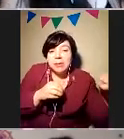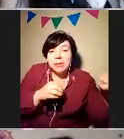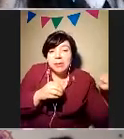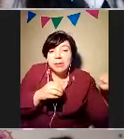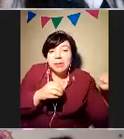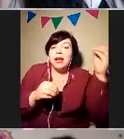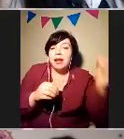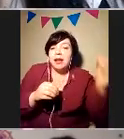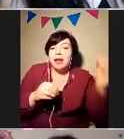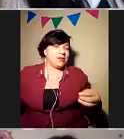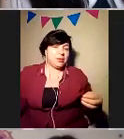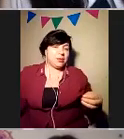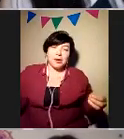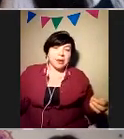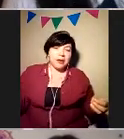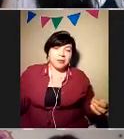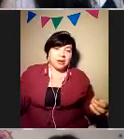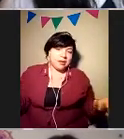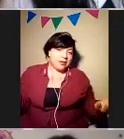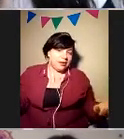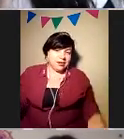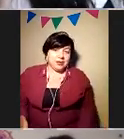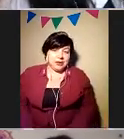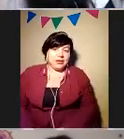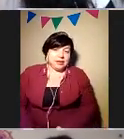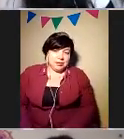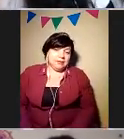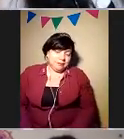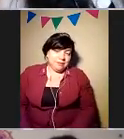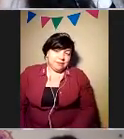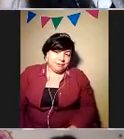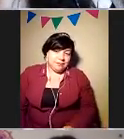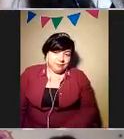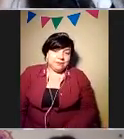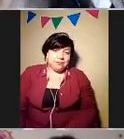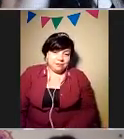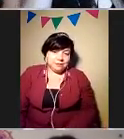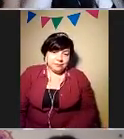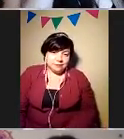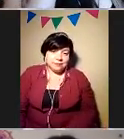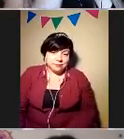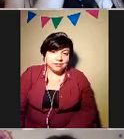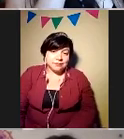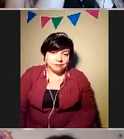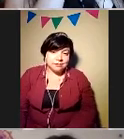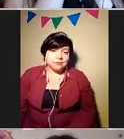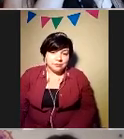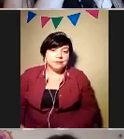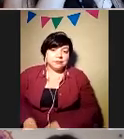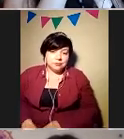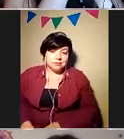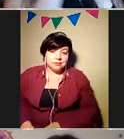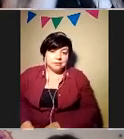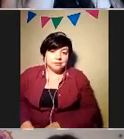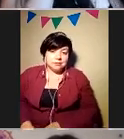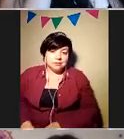términos de calidad y calidad con los hombres, las mujeres que se ponen ropa de hombre. Claro. También se da en términos como de calidad